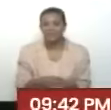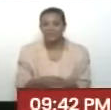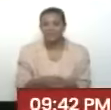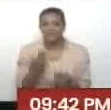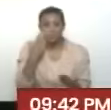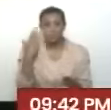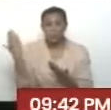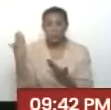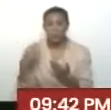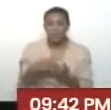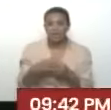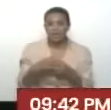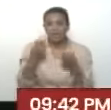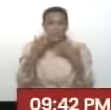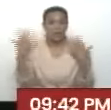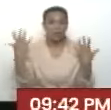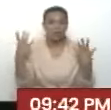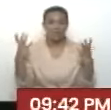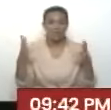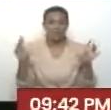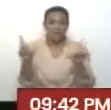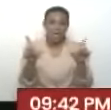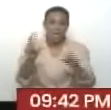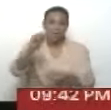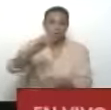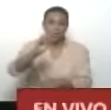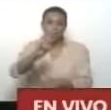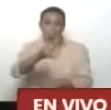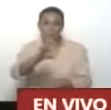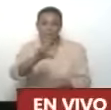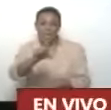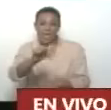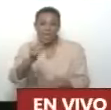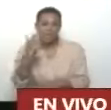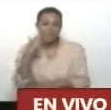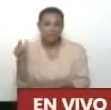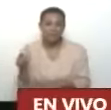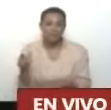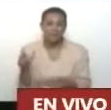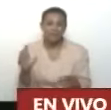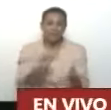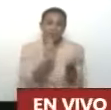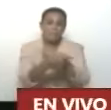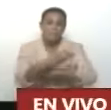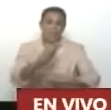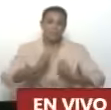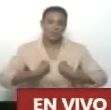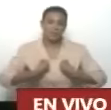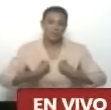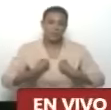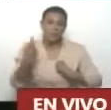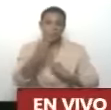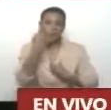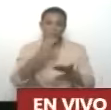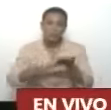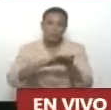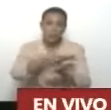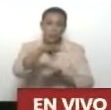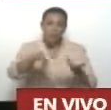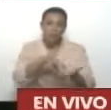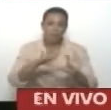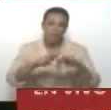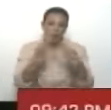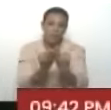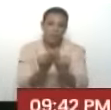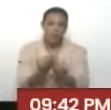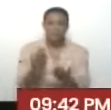presentadora, tiene un programa hermosísimo, único, llamado Cambiando Vidas. Mira, Marlene, yo ayer hice un saludo